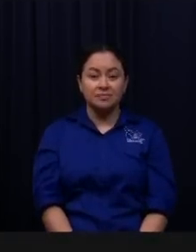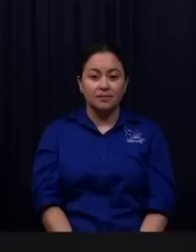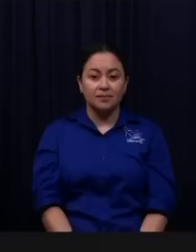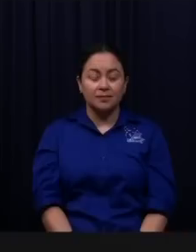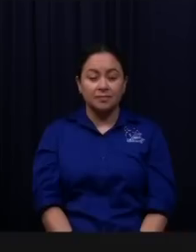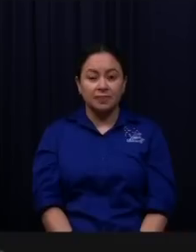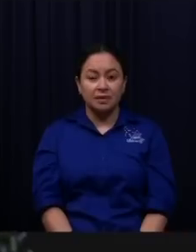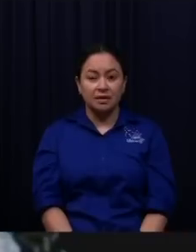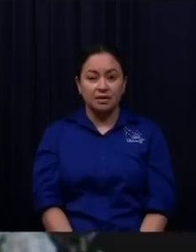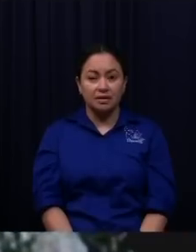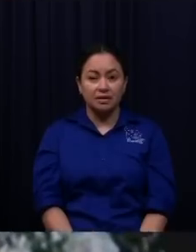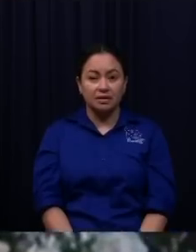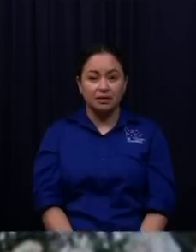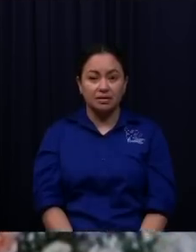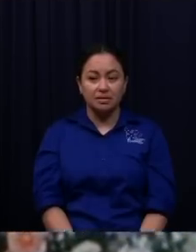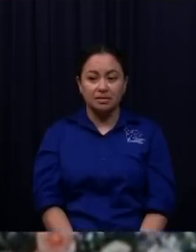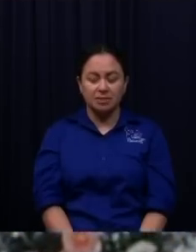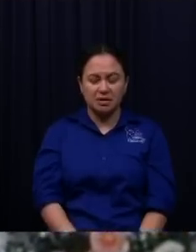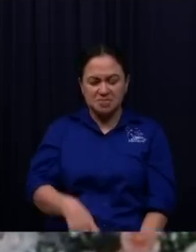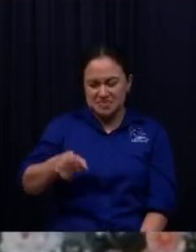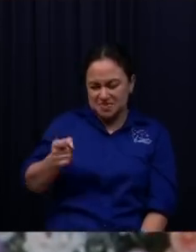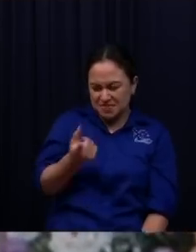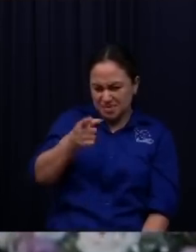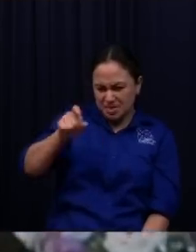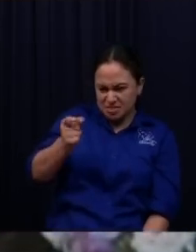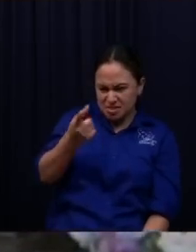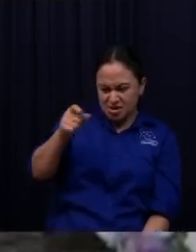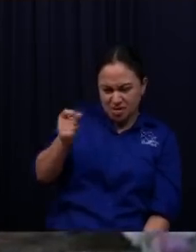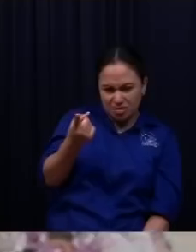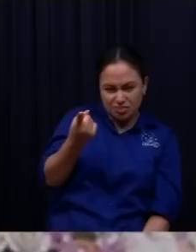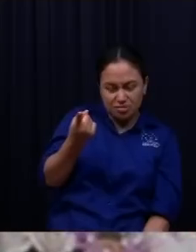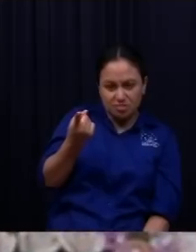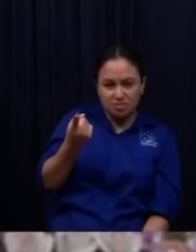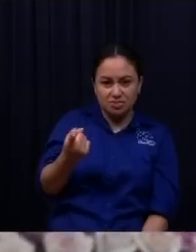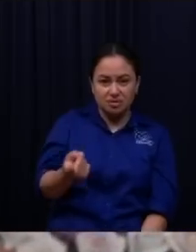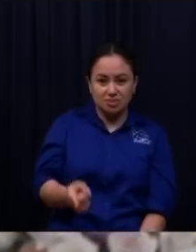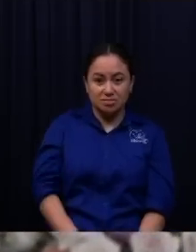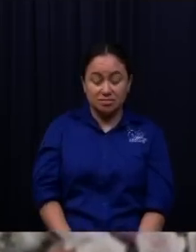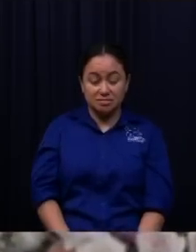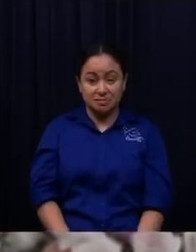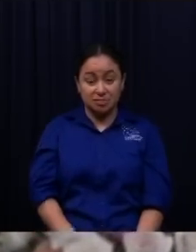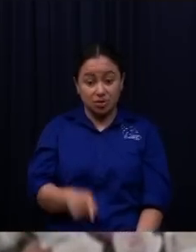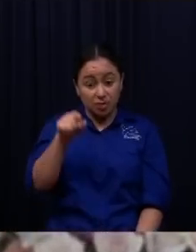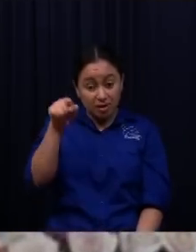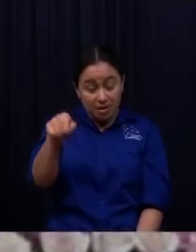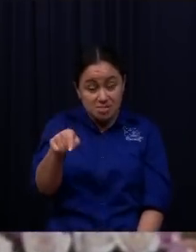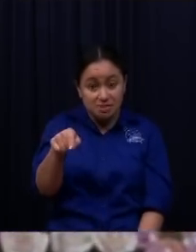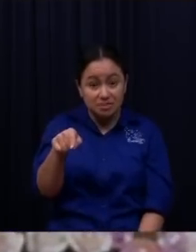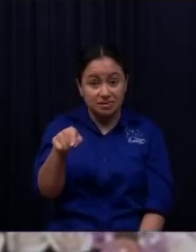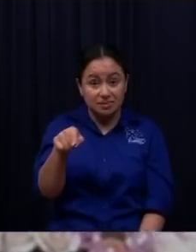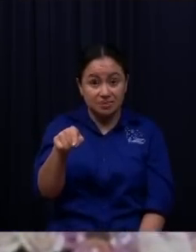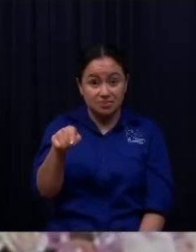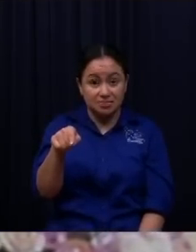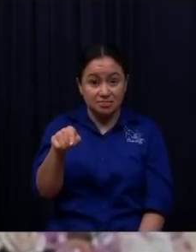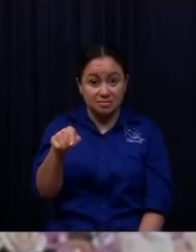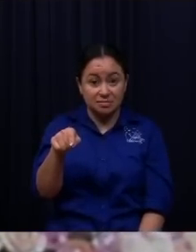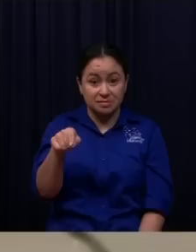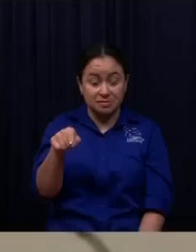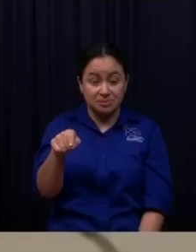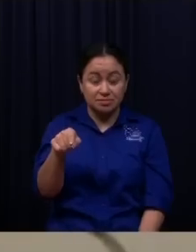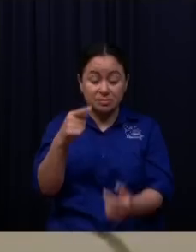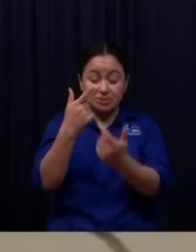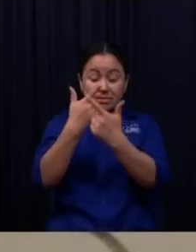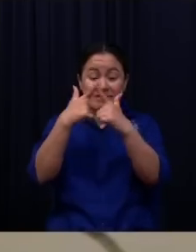empiezan a hacer denuesto de esto. Pero realmente aquí lo que está diciendo es que hay una libertad